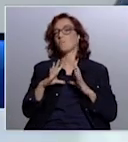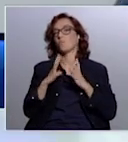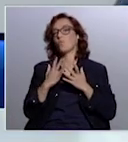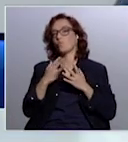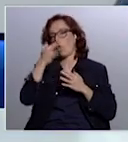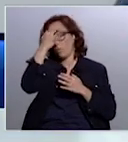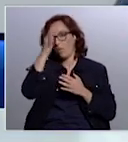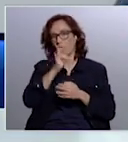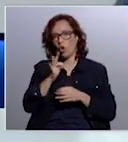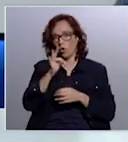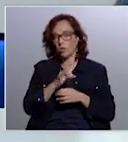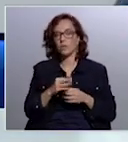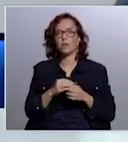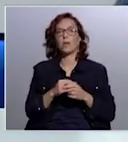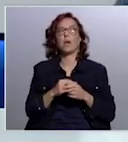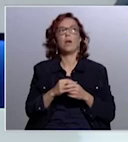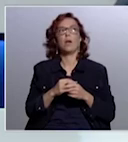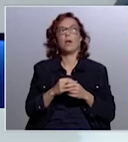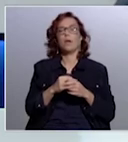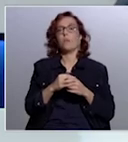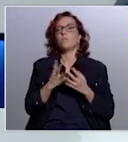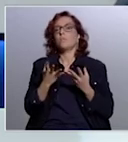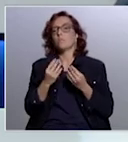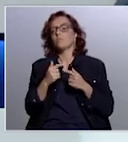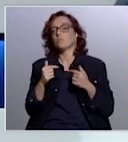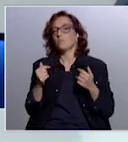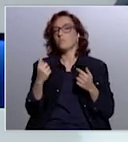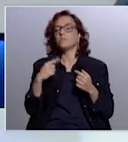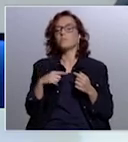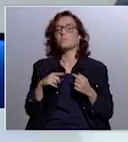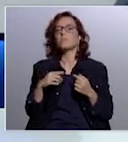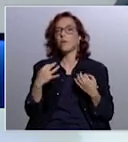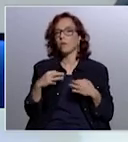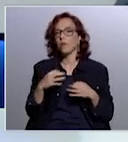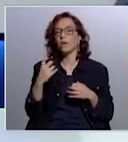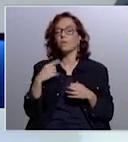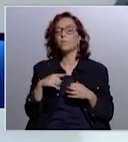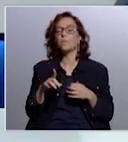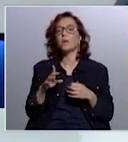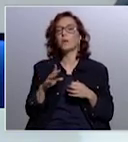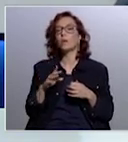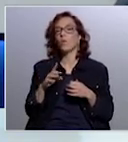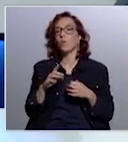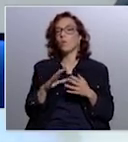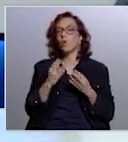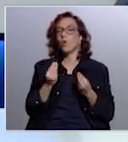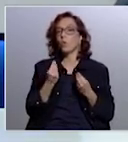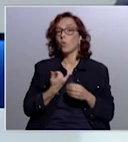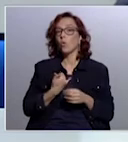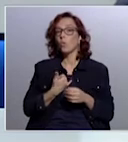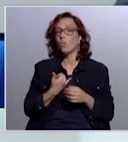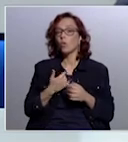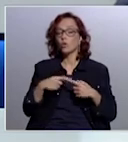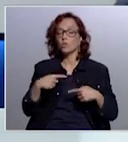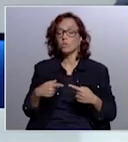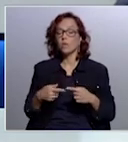se ve un mundo de un consumo cultural cada vez más doméstico y tecnológico que está muy bien y que es un camino de vida como hacemos como